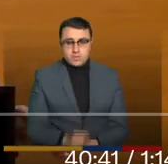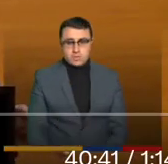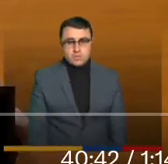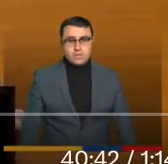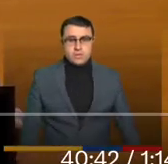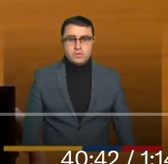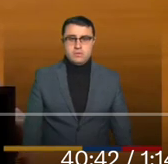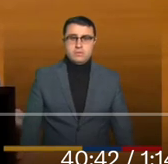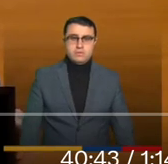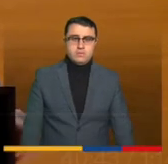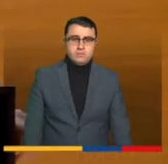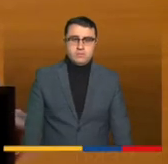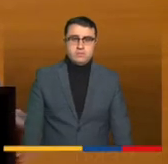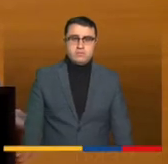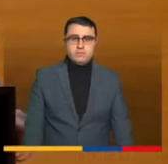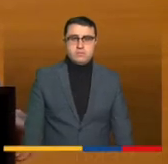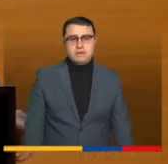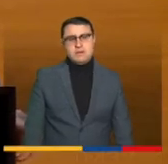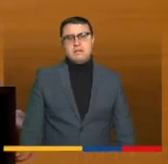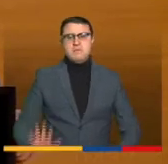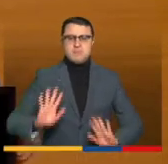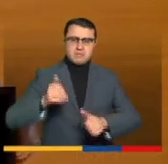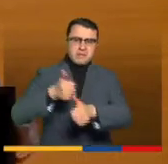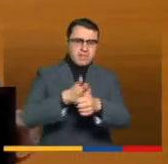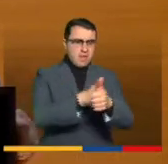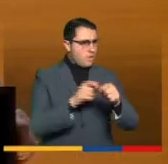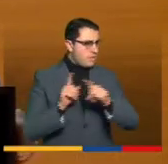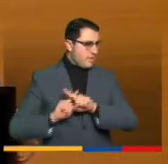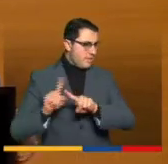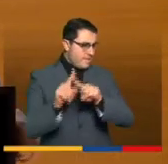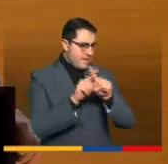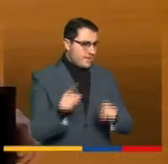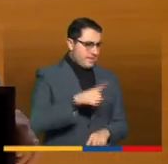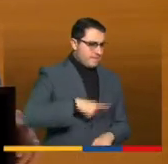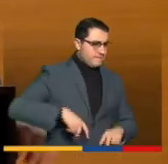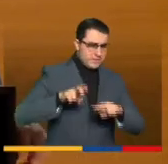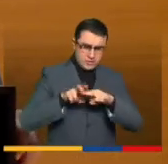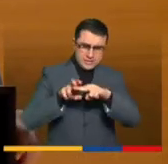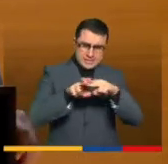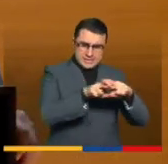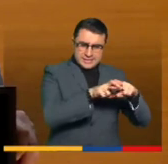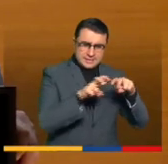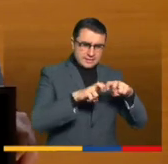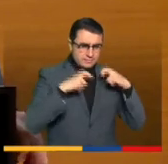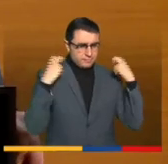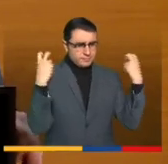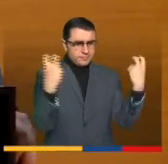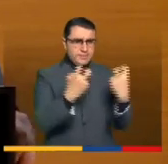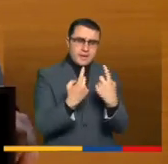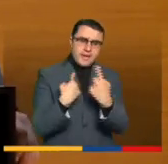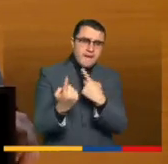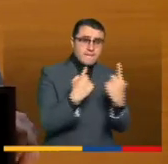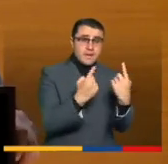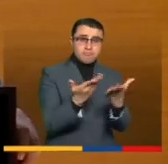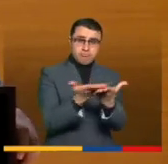Unos, bueno, cada persona es diferente, y esos se sientan en la mesa y hablan. Algunos de ustedes habrán visto